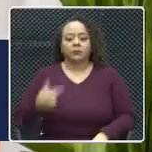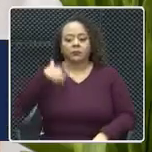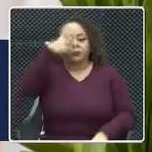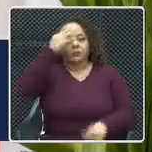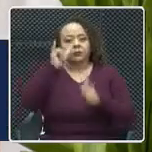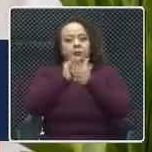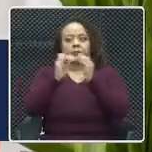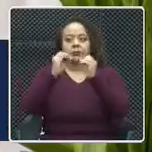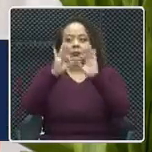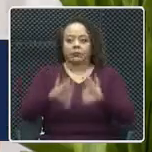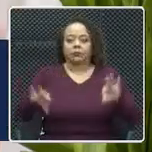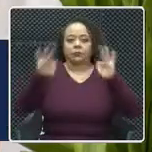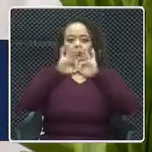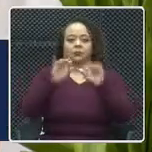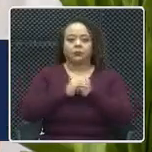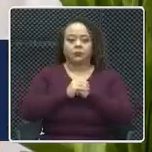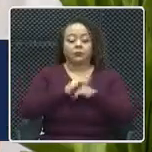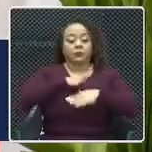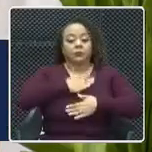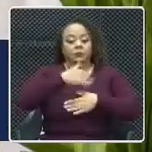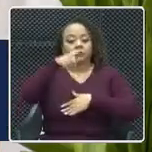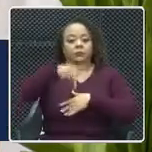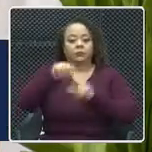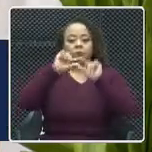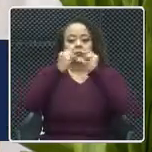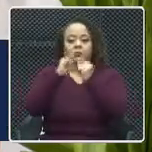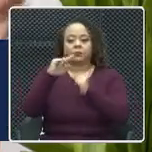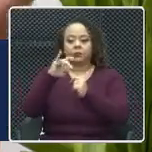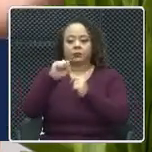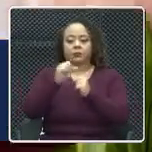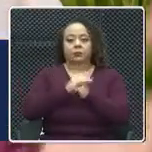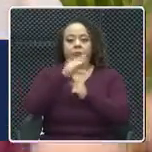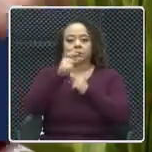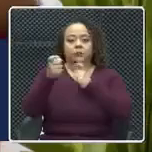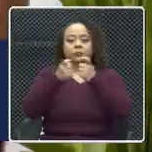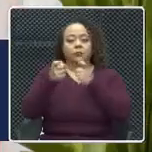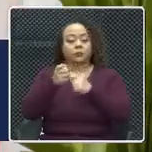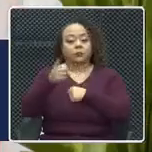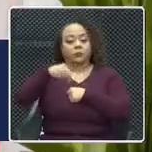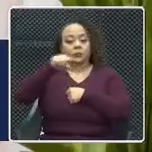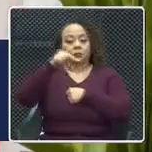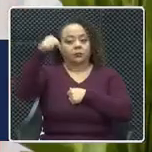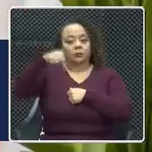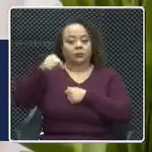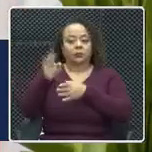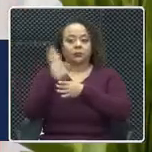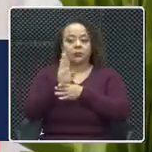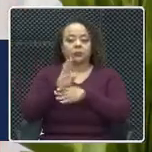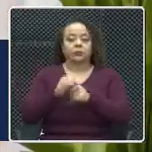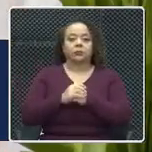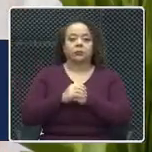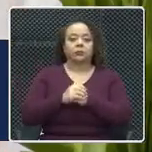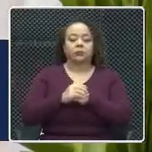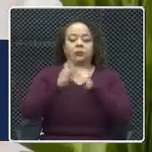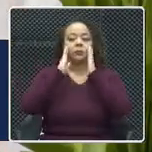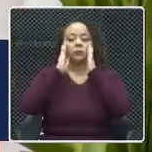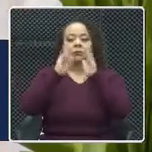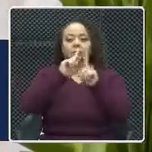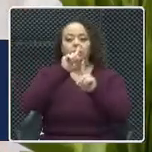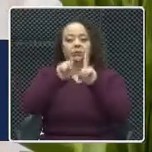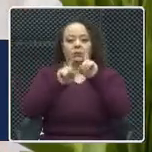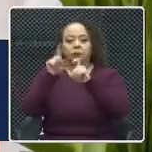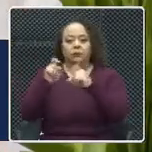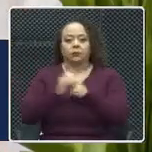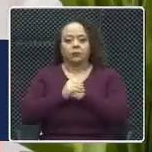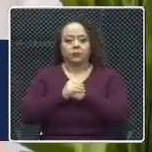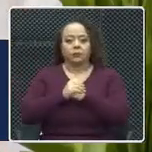importante resaltarlo. La disponibilidad hoy de Grupo INS y la gestión de que ustedes estén aquí en esta transmisión en vivo atendiendo las consultas,